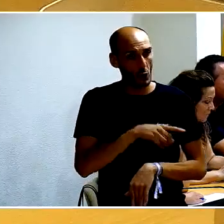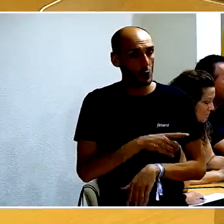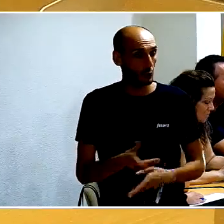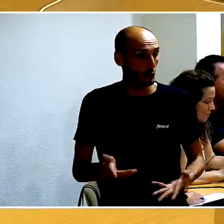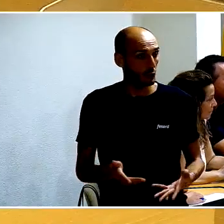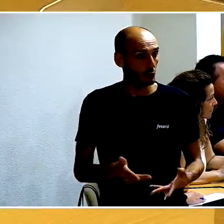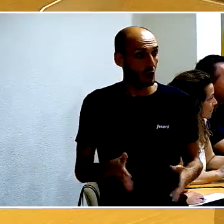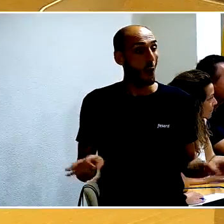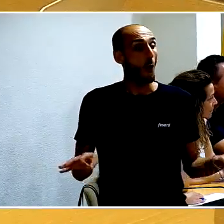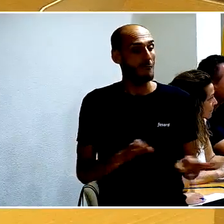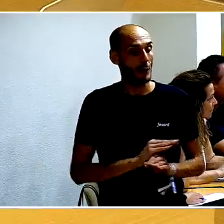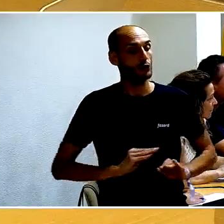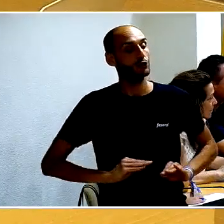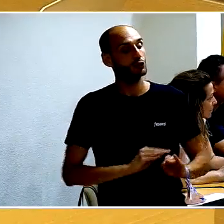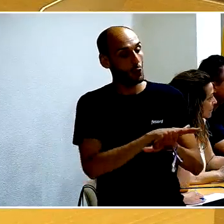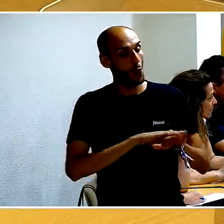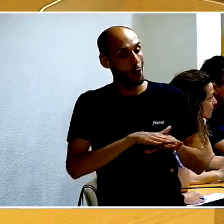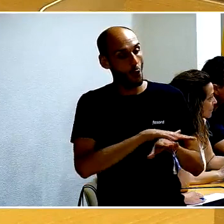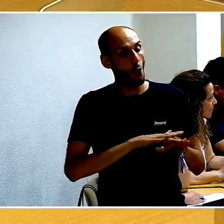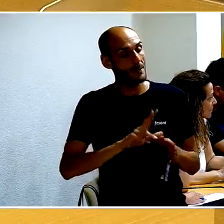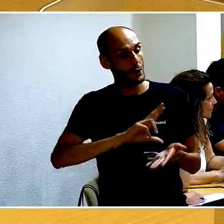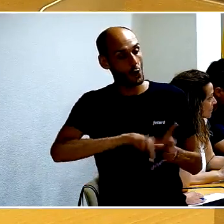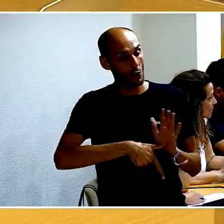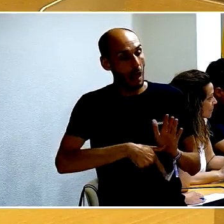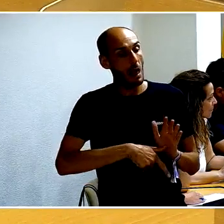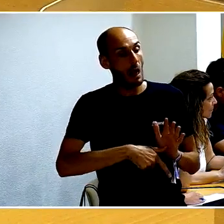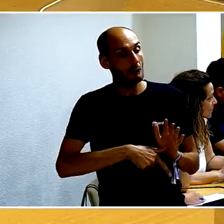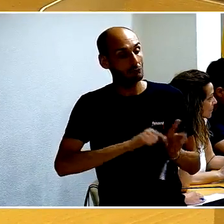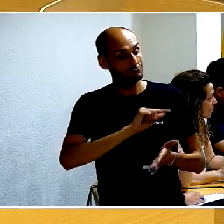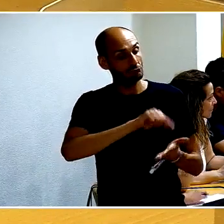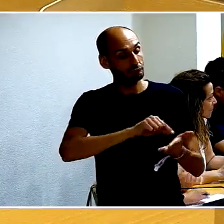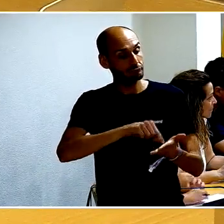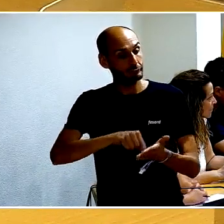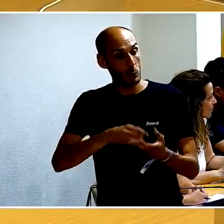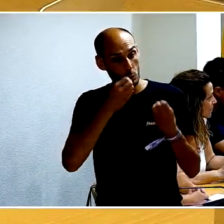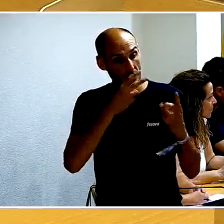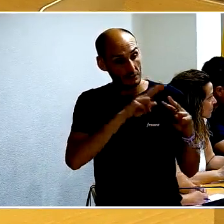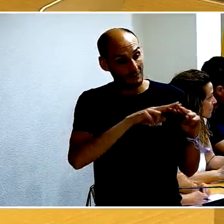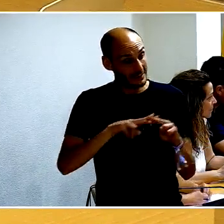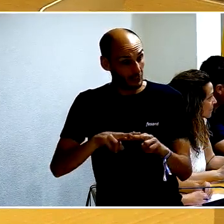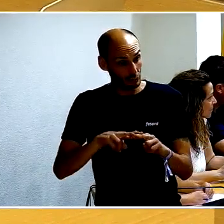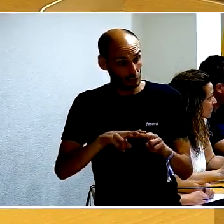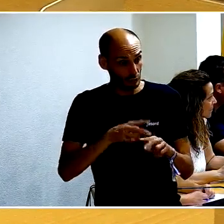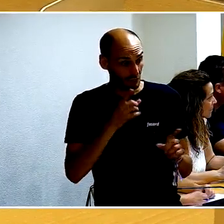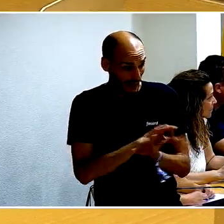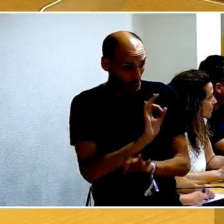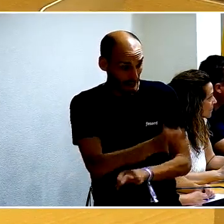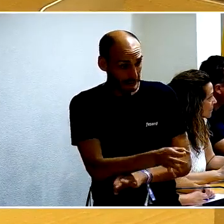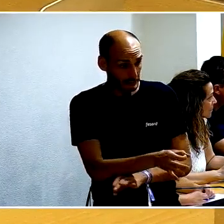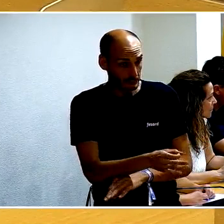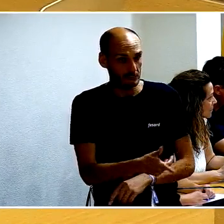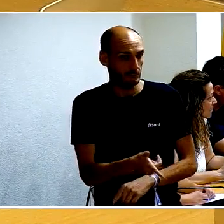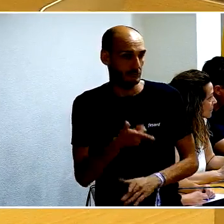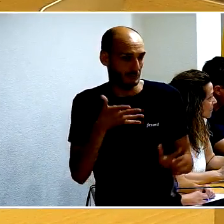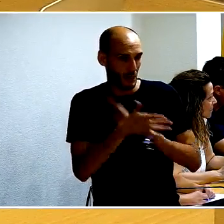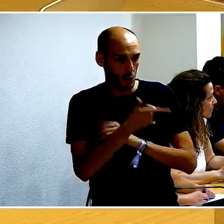de esta administración local no tener los contratos en perfecto estado de revista? Claro que sí, es muy fácil la explicación.